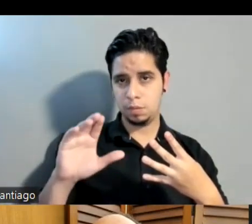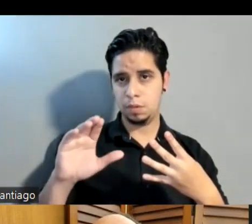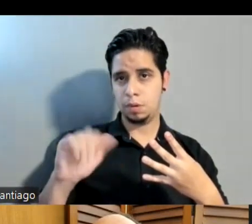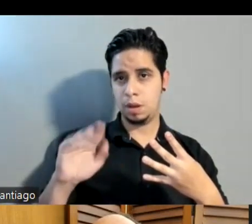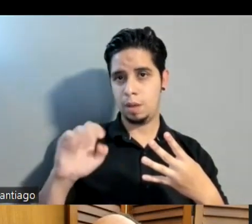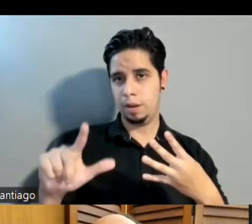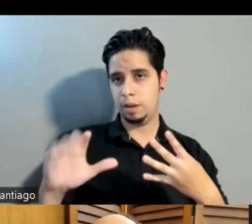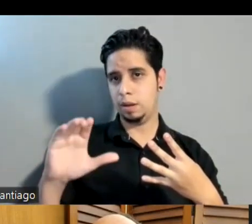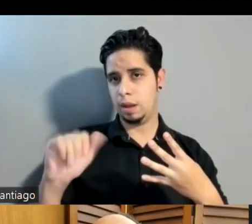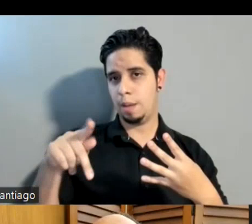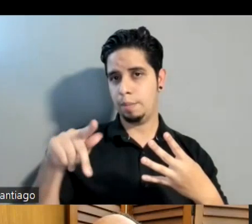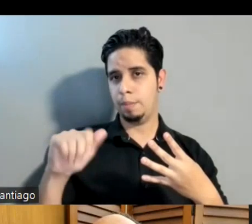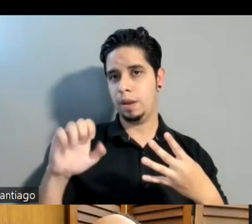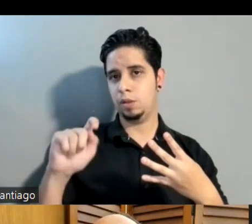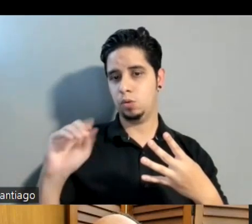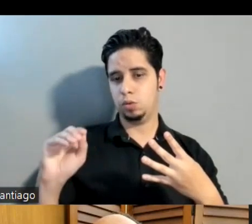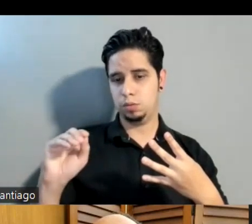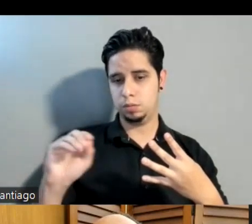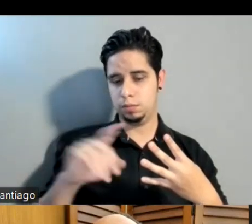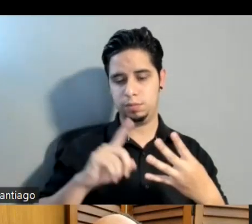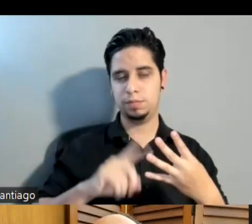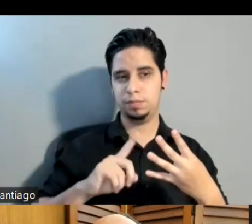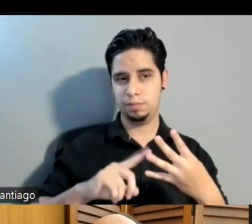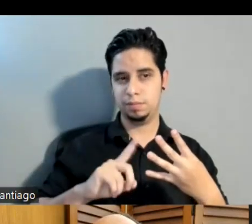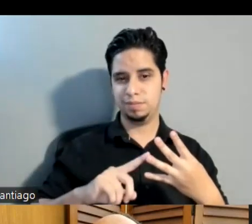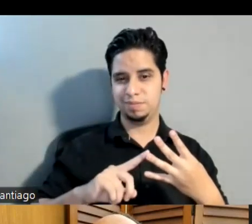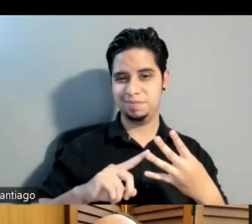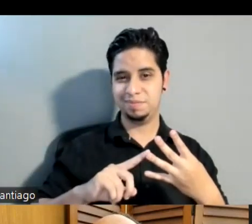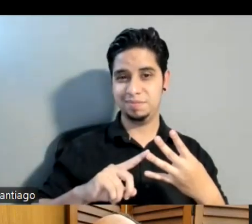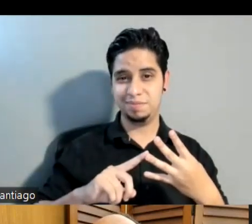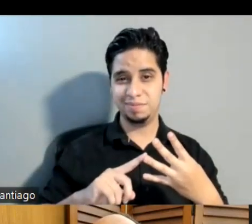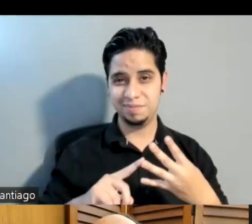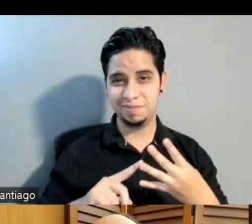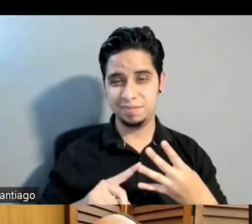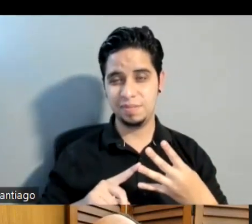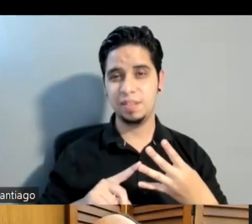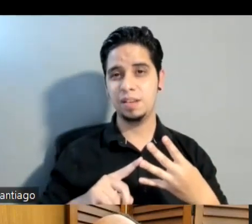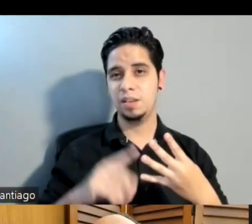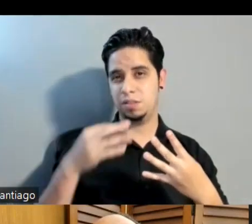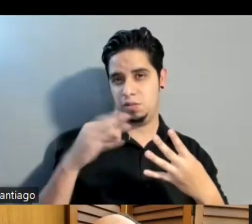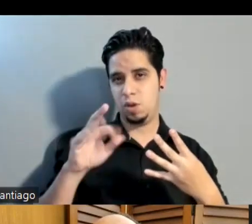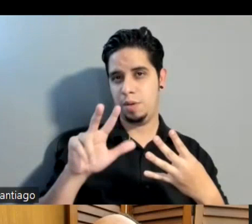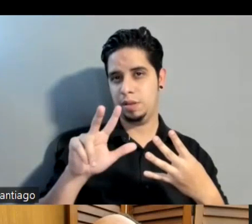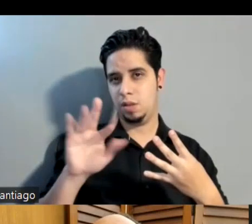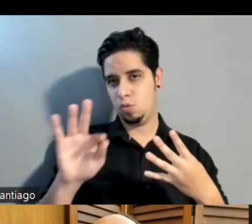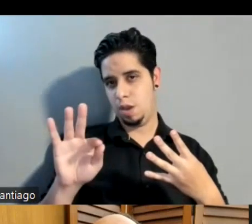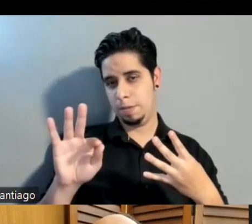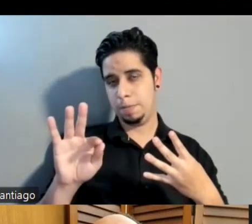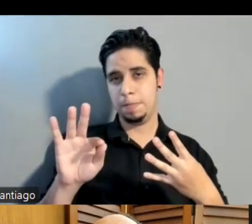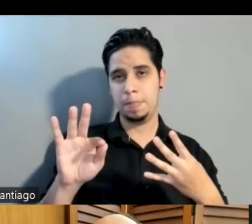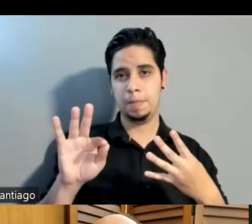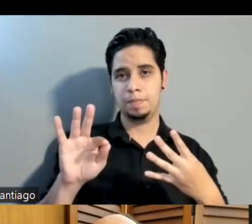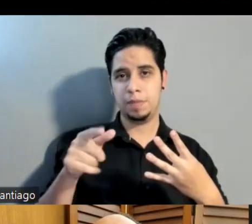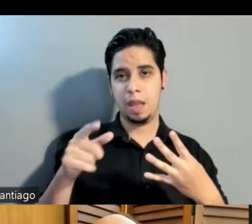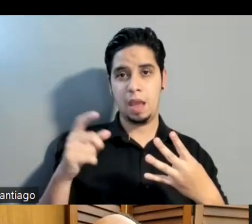Capek. Es un nombre rarito. 1939, la